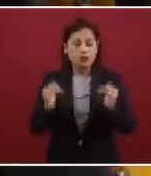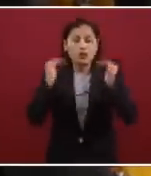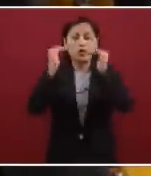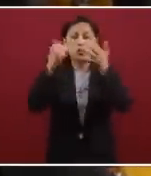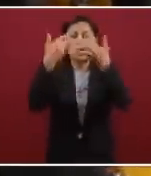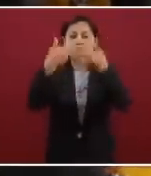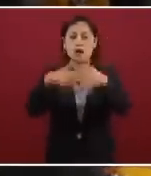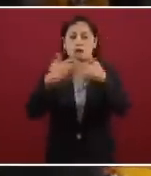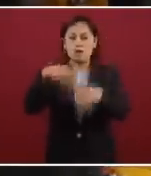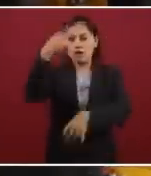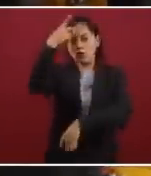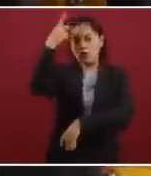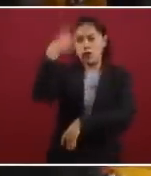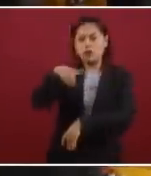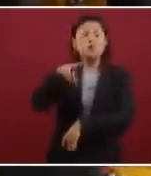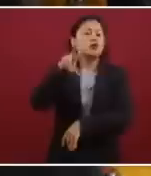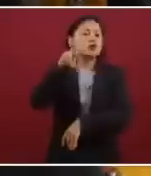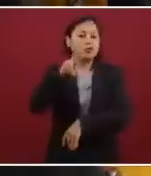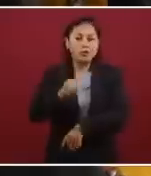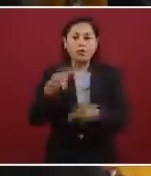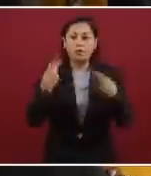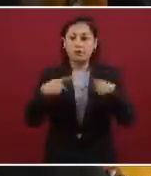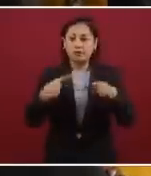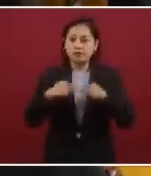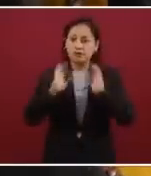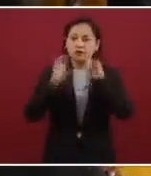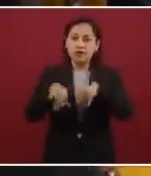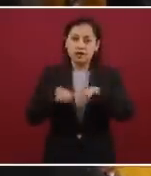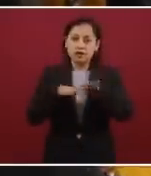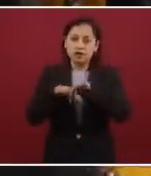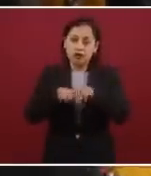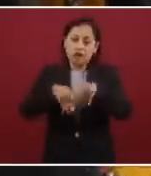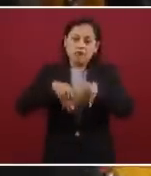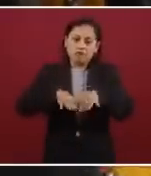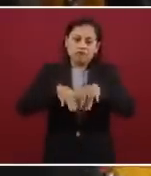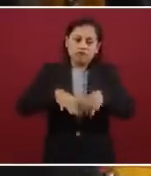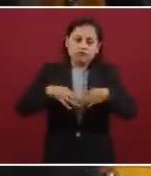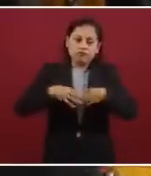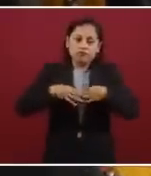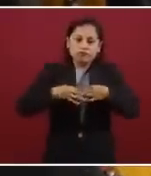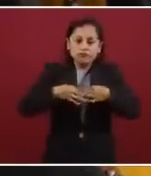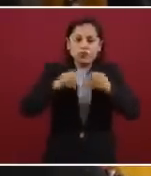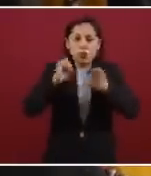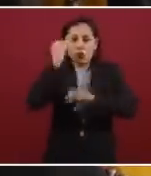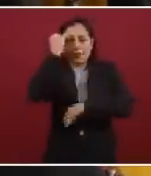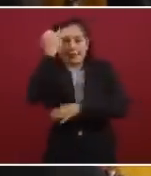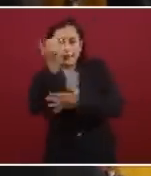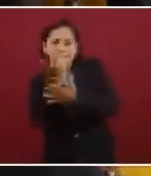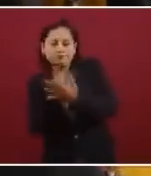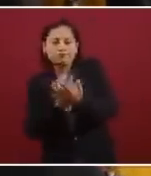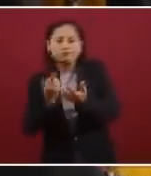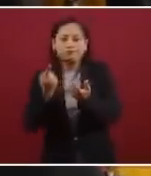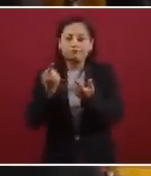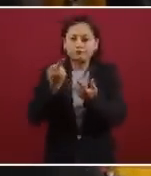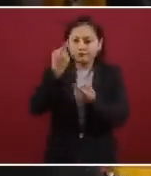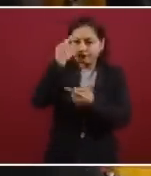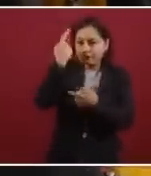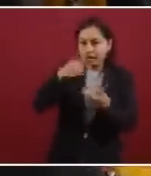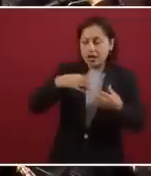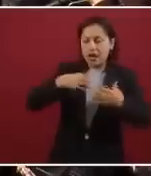dedica a la costura, a la confección, al diseño, etcétera, ¿no? Es una industria